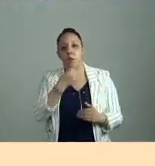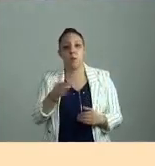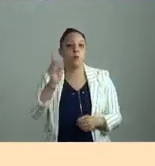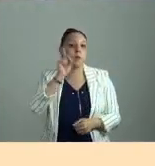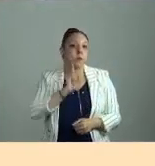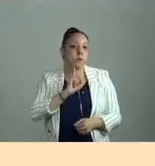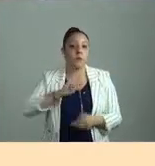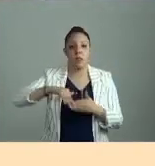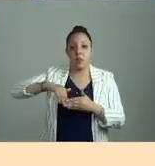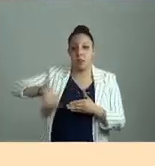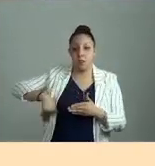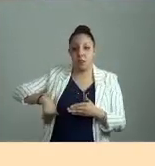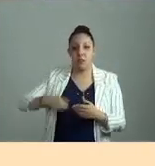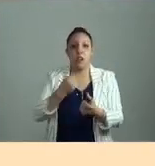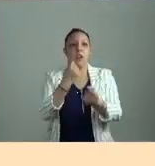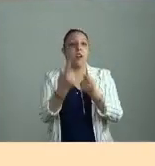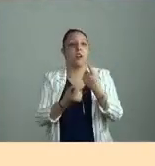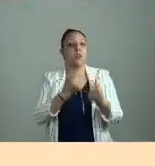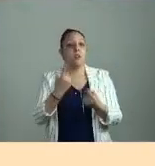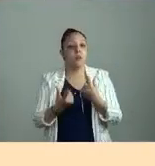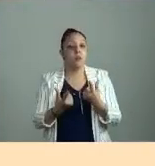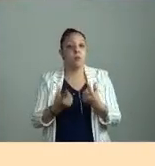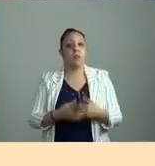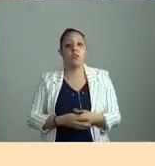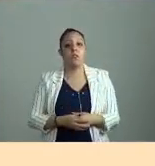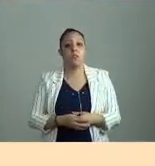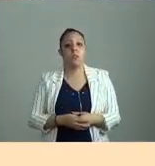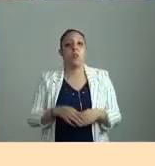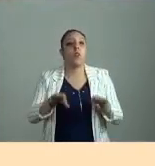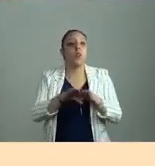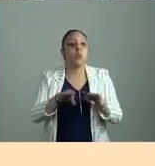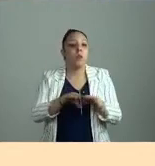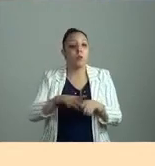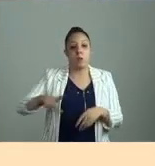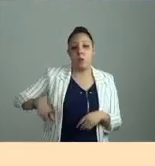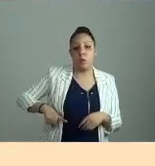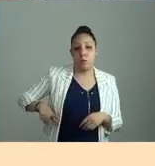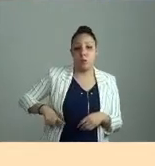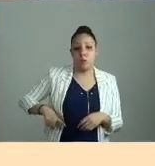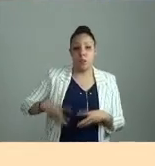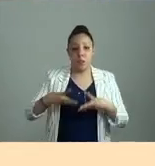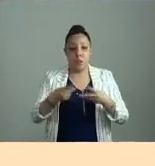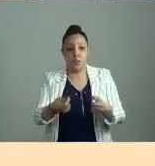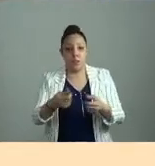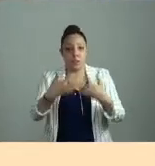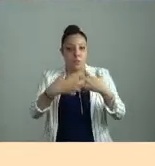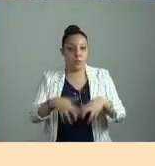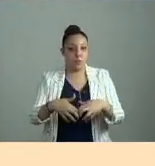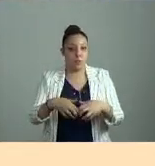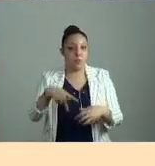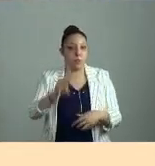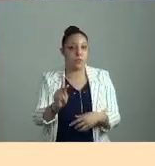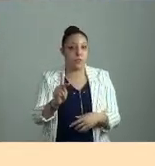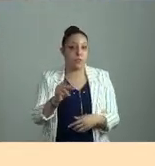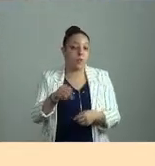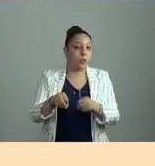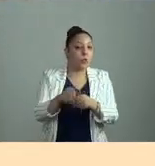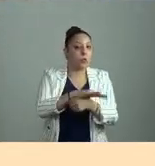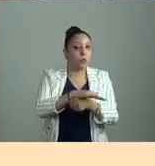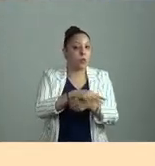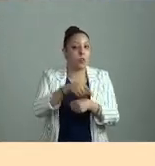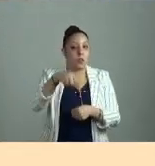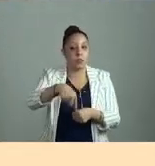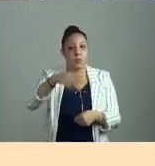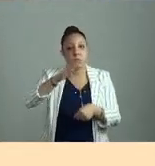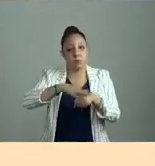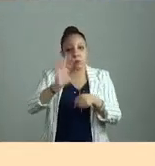las divisiones internas consustanciales al capitalismo les hacen más visibles porque la pandemia los está haciendo más visibles son meses de